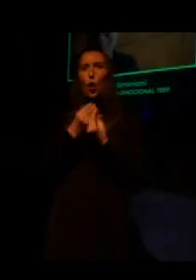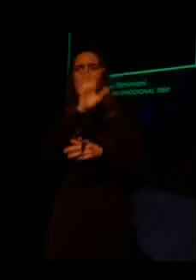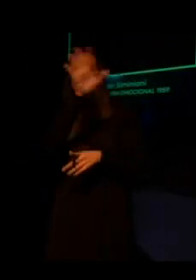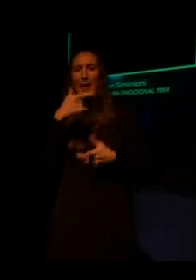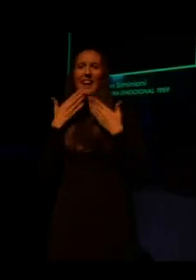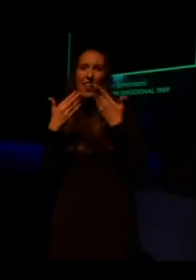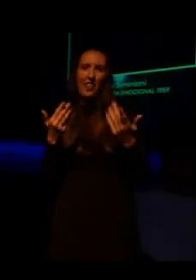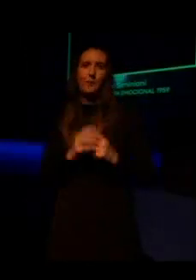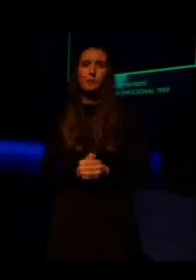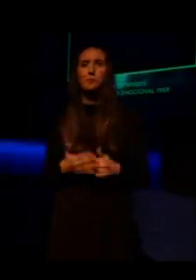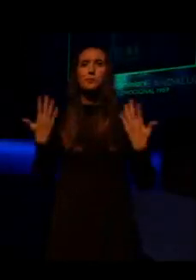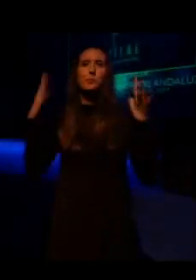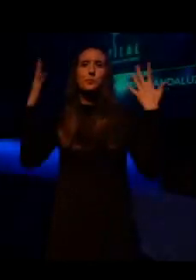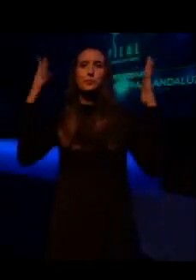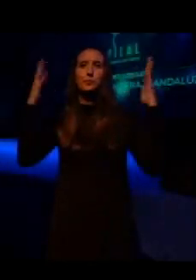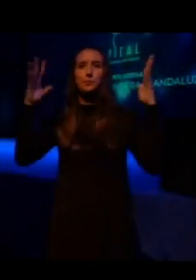Gracias.